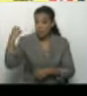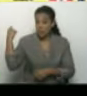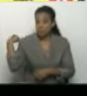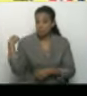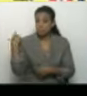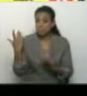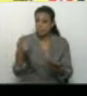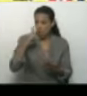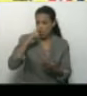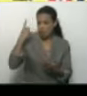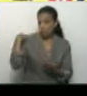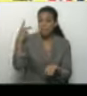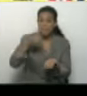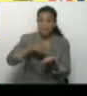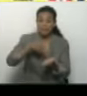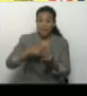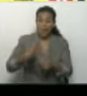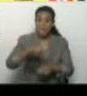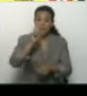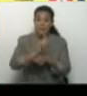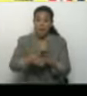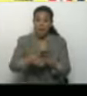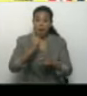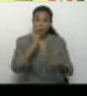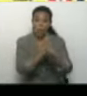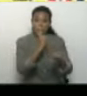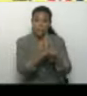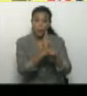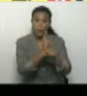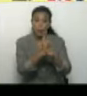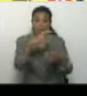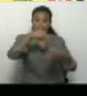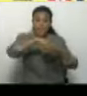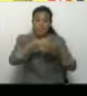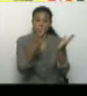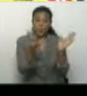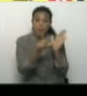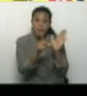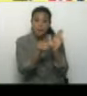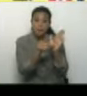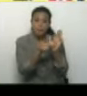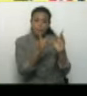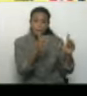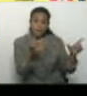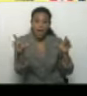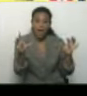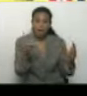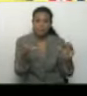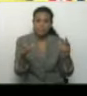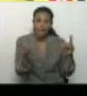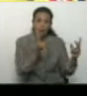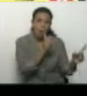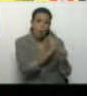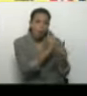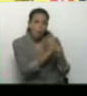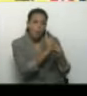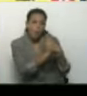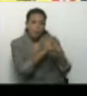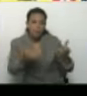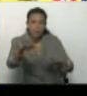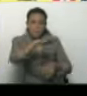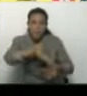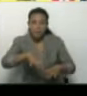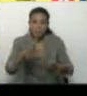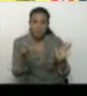donde participé en la primera competencia intercolegial de robótica, la Copa CAI, donde ahí me cambió la